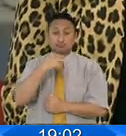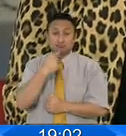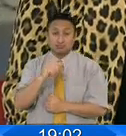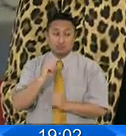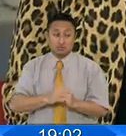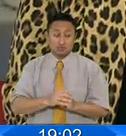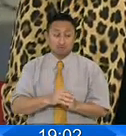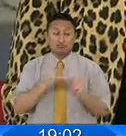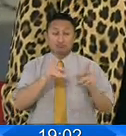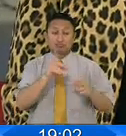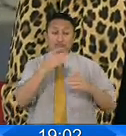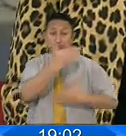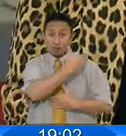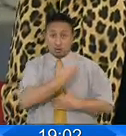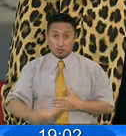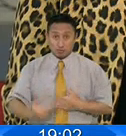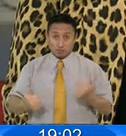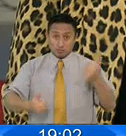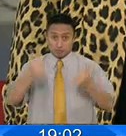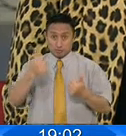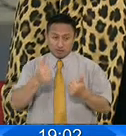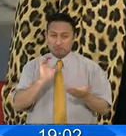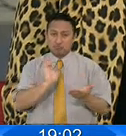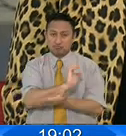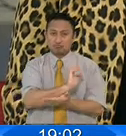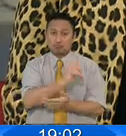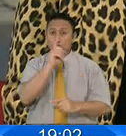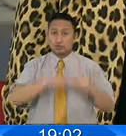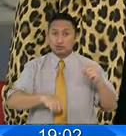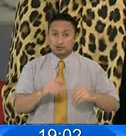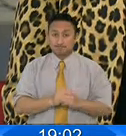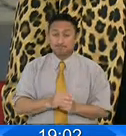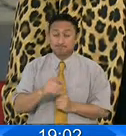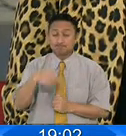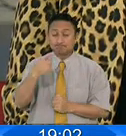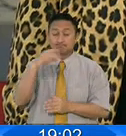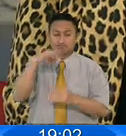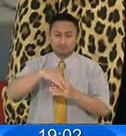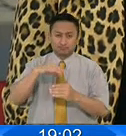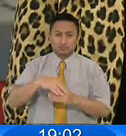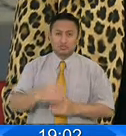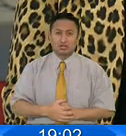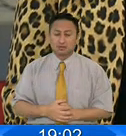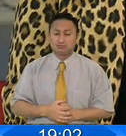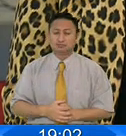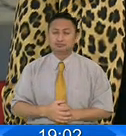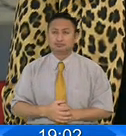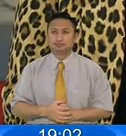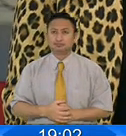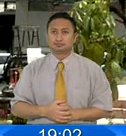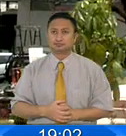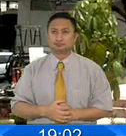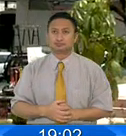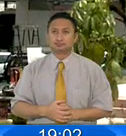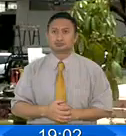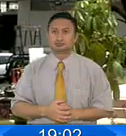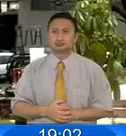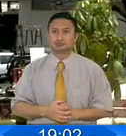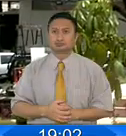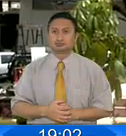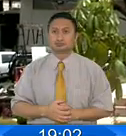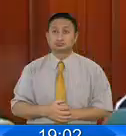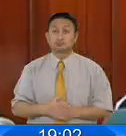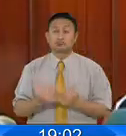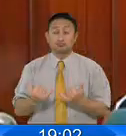a su precandidatura a la presidencia de la República para las próximas elecciones. Por el momento,